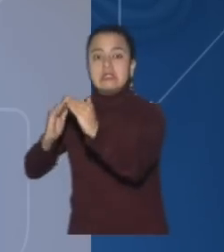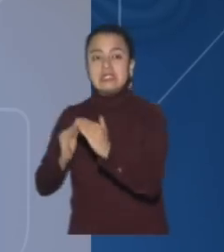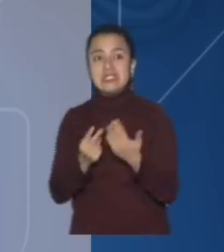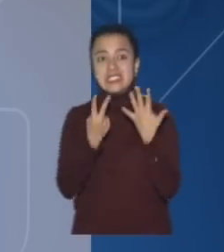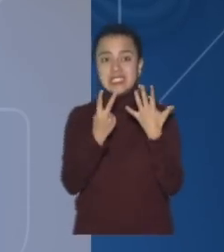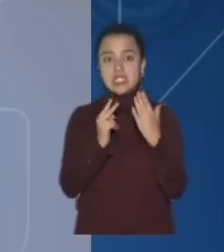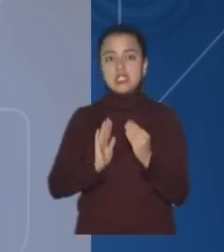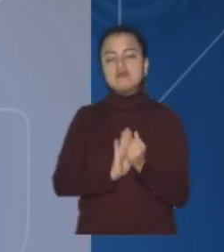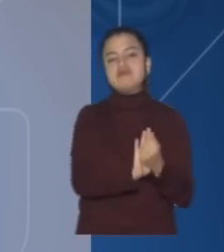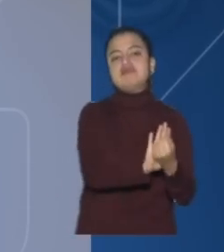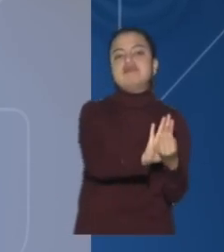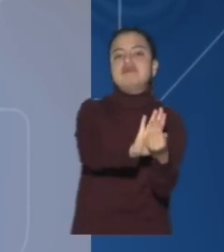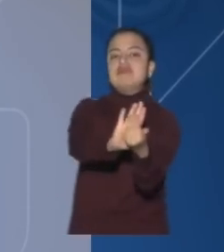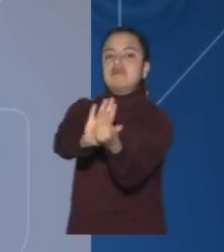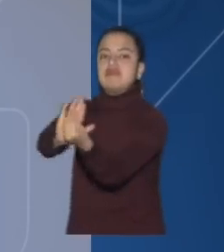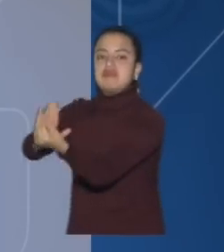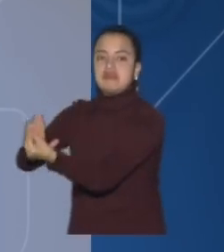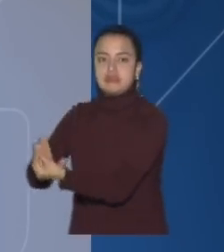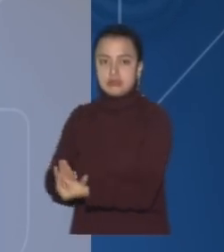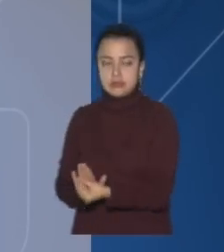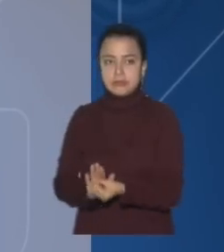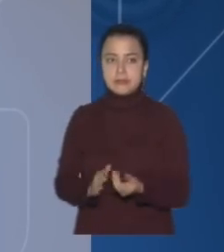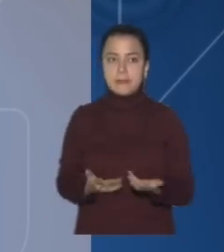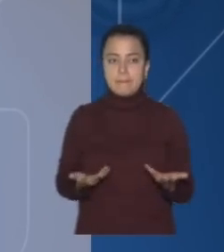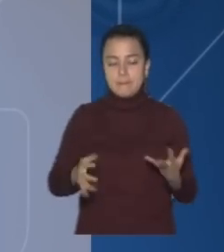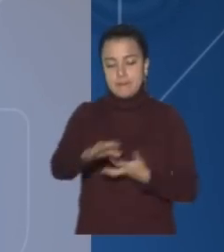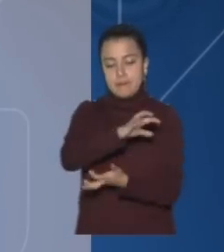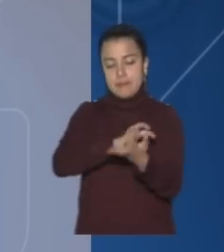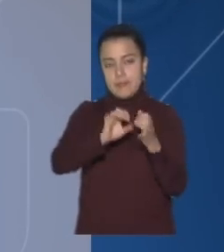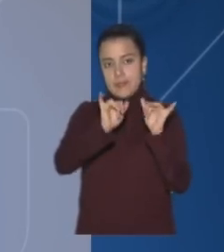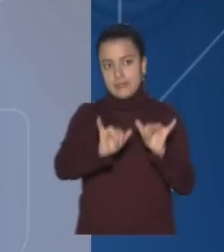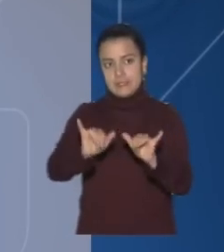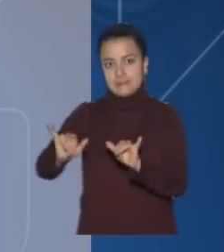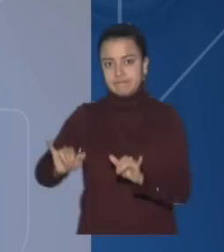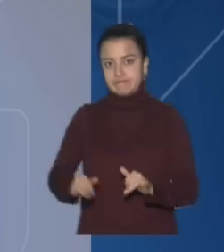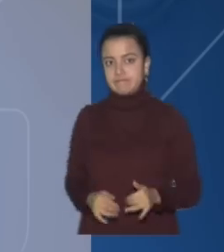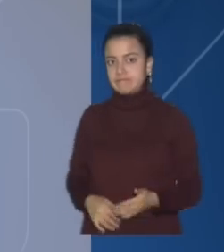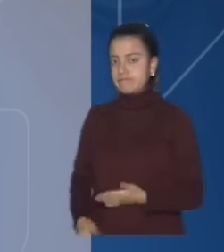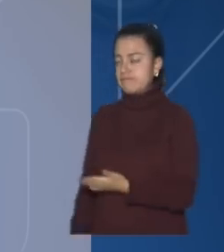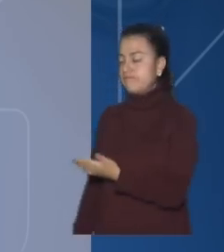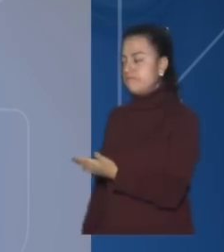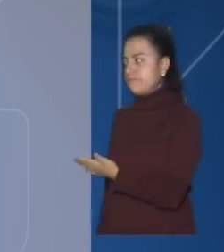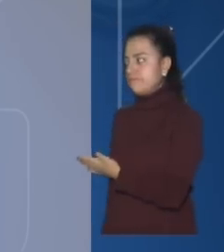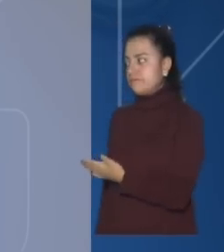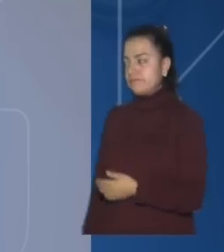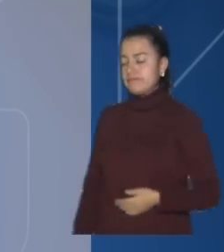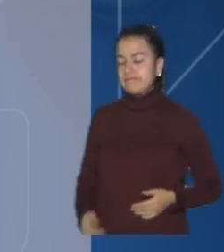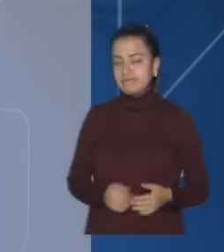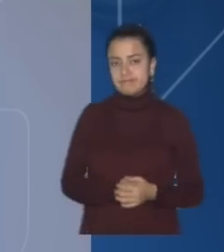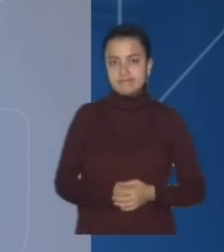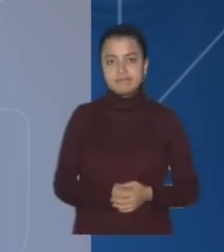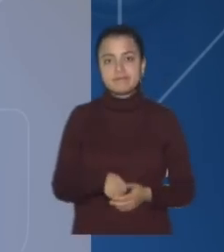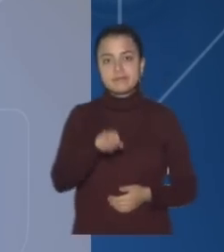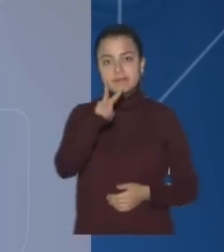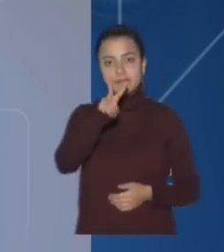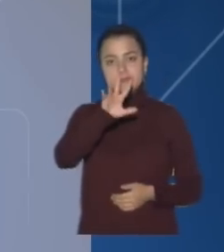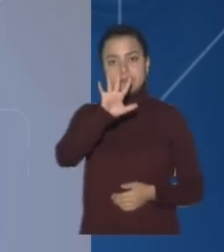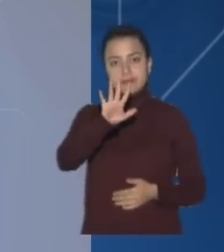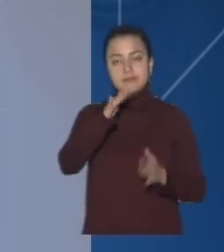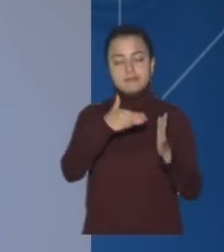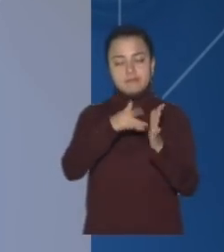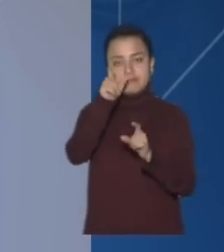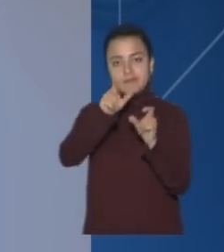viviendas. Según el DAGRAN, son 30 los municipios en Antioquia afectados por la temporada de lluvias que ya deja más de